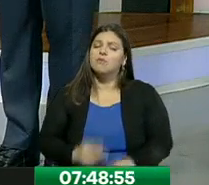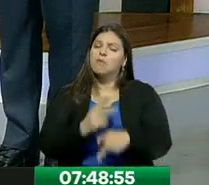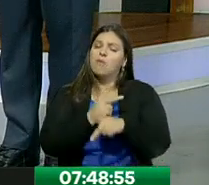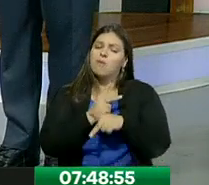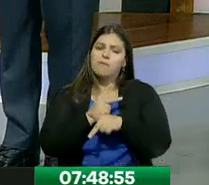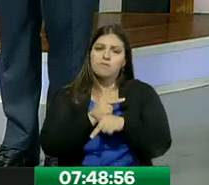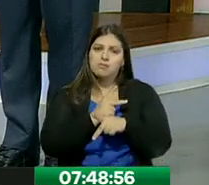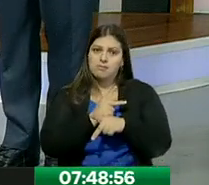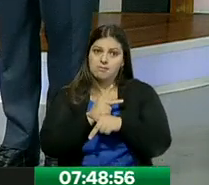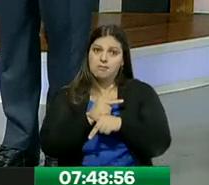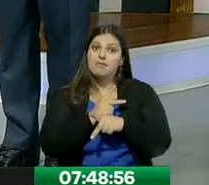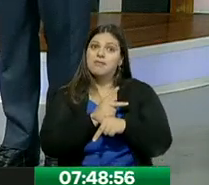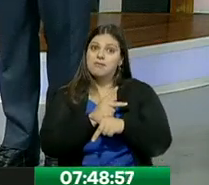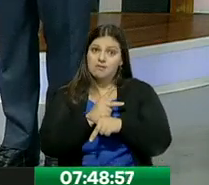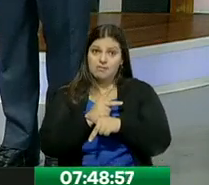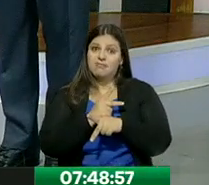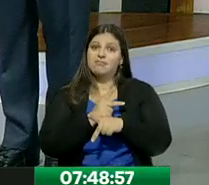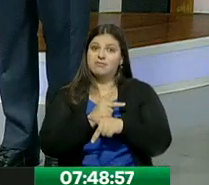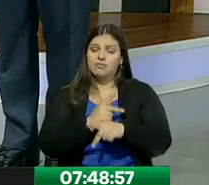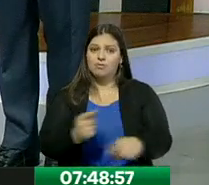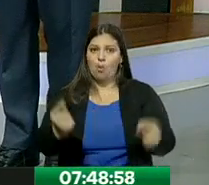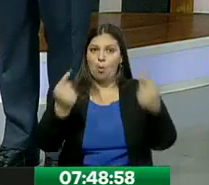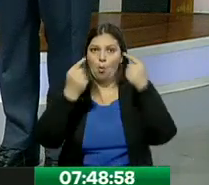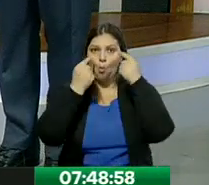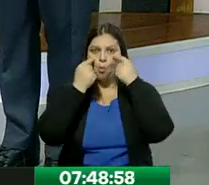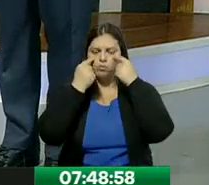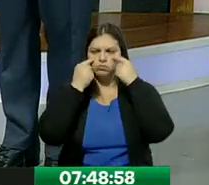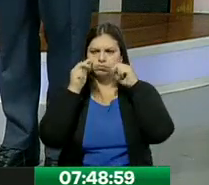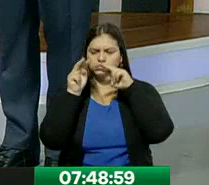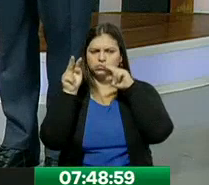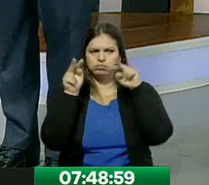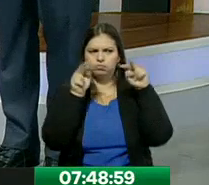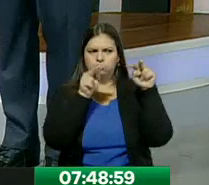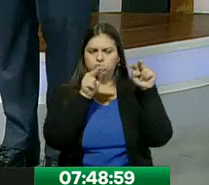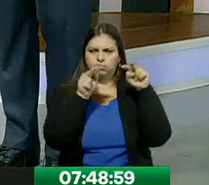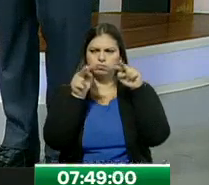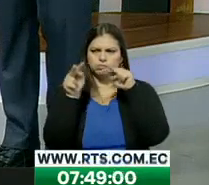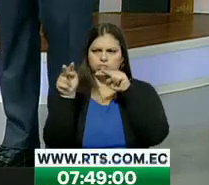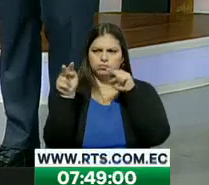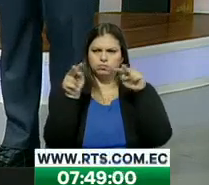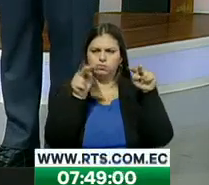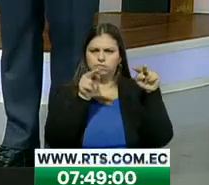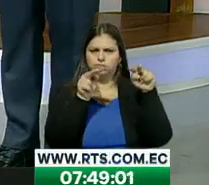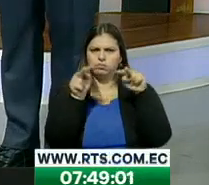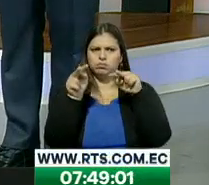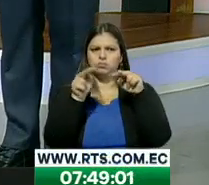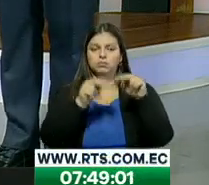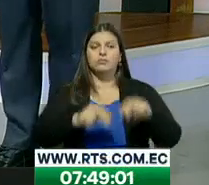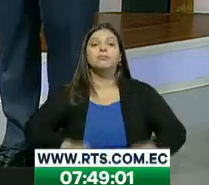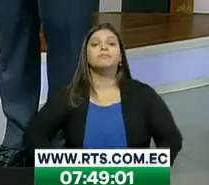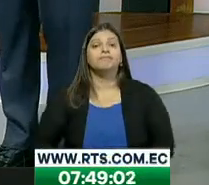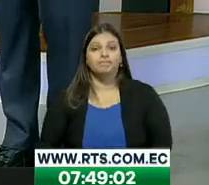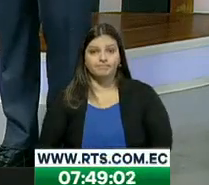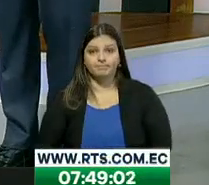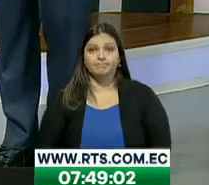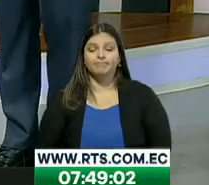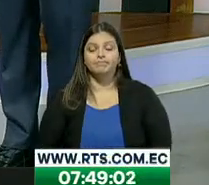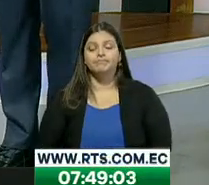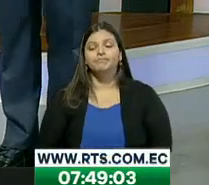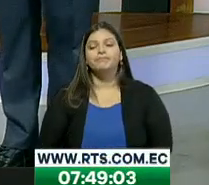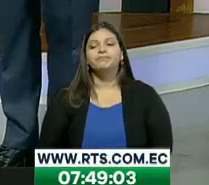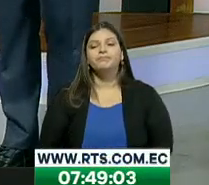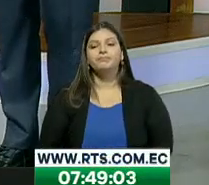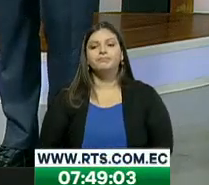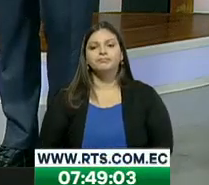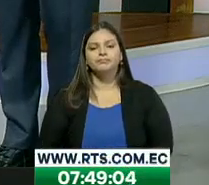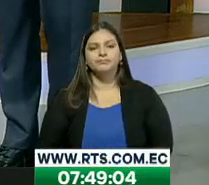que tenemos que estar vigilantes y analizar cada movimiento para no ser víctima del AMPA. Y a propósito,